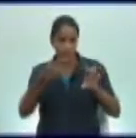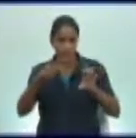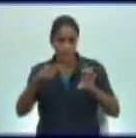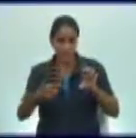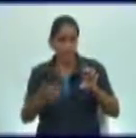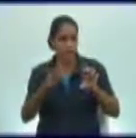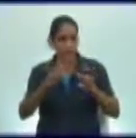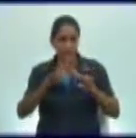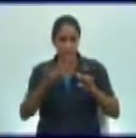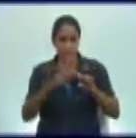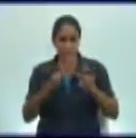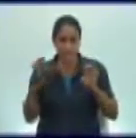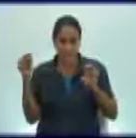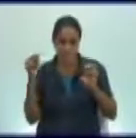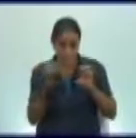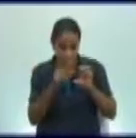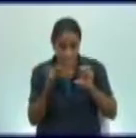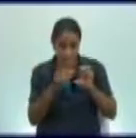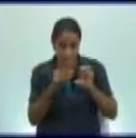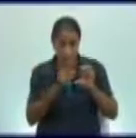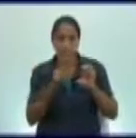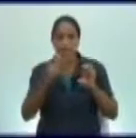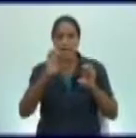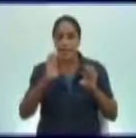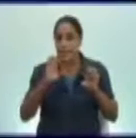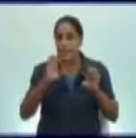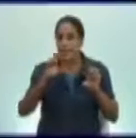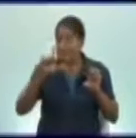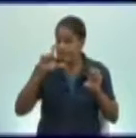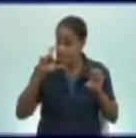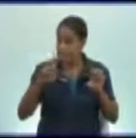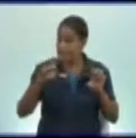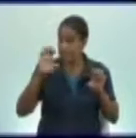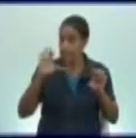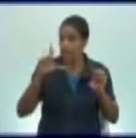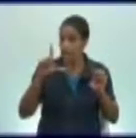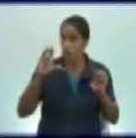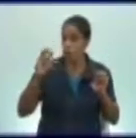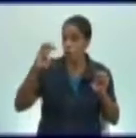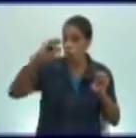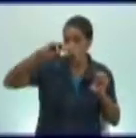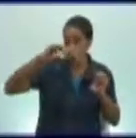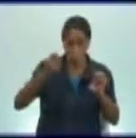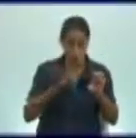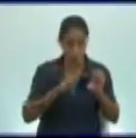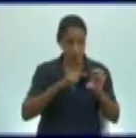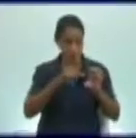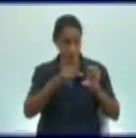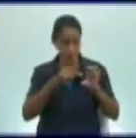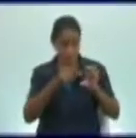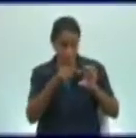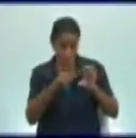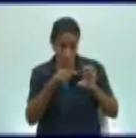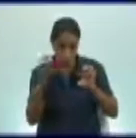hay diferentes estructuras y esto es un elemento que ustedes tienen que tener en cuenta, la importancia de la segmentación.